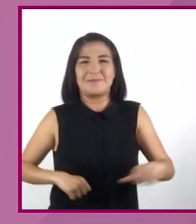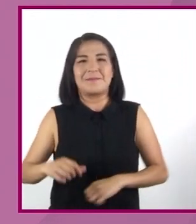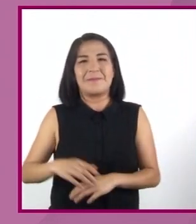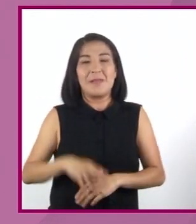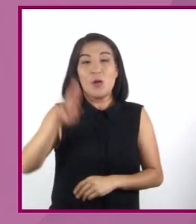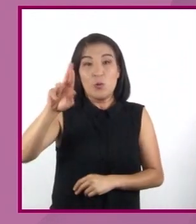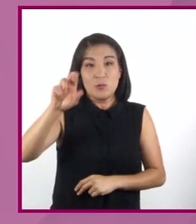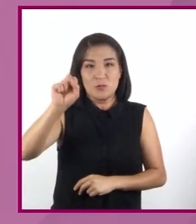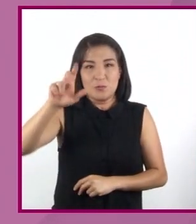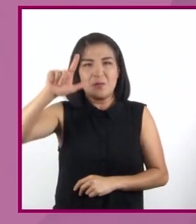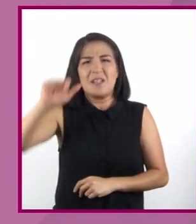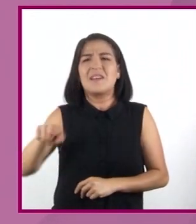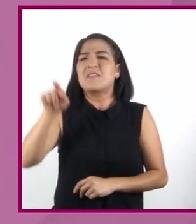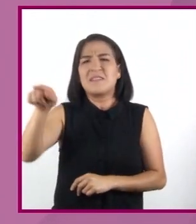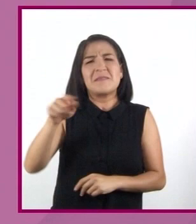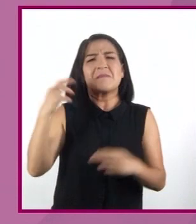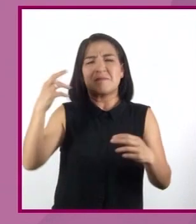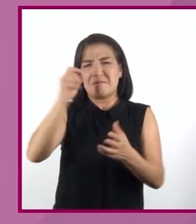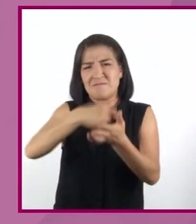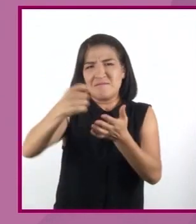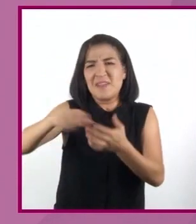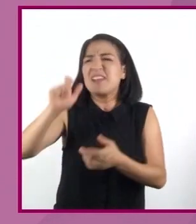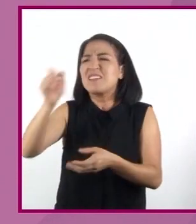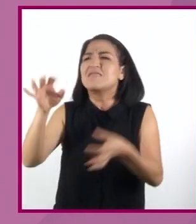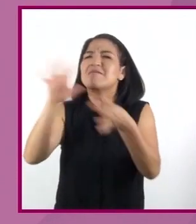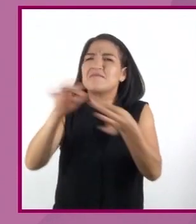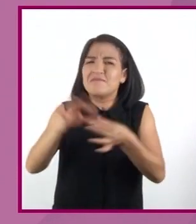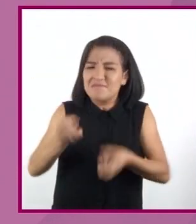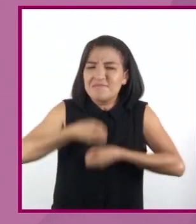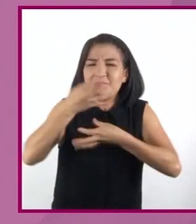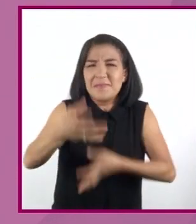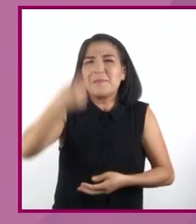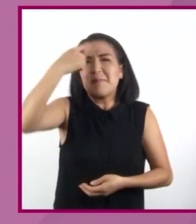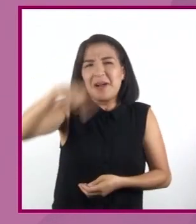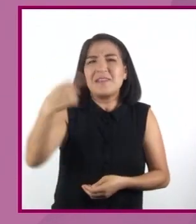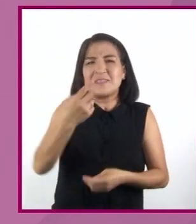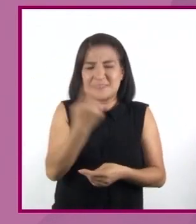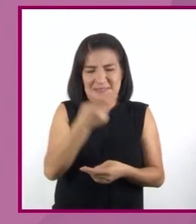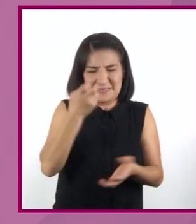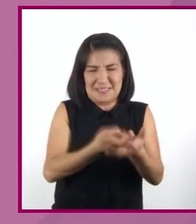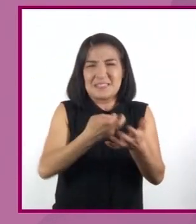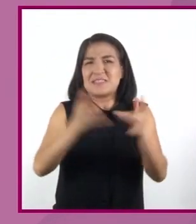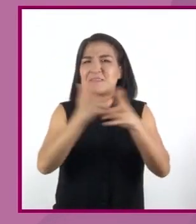Úrsula, ¿nos podría contar en qué ambiente se desarrollan estas narraciones?